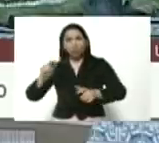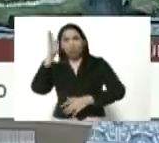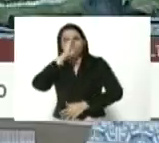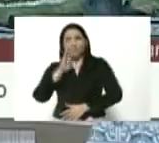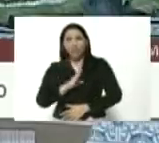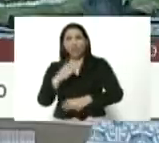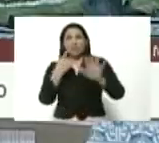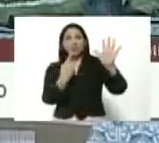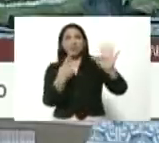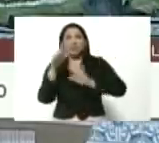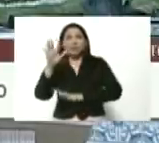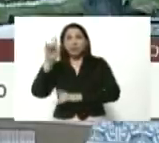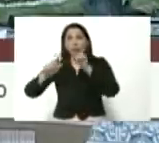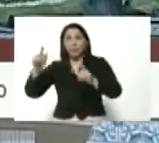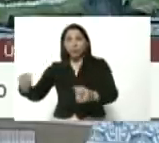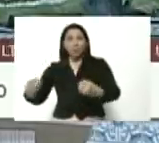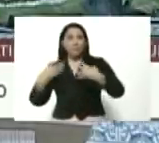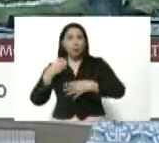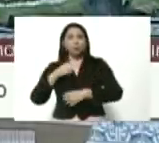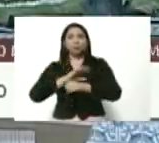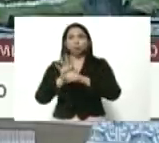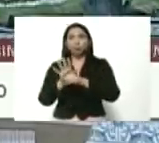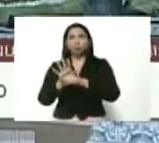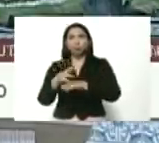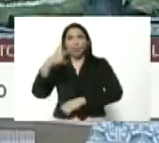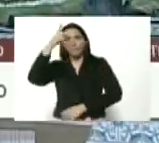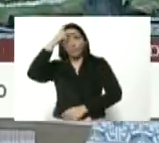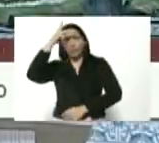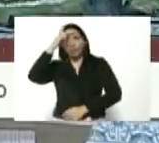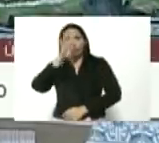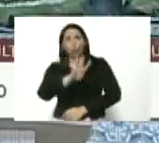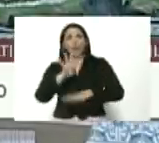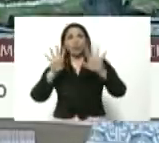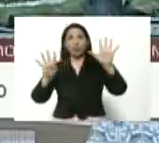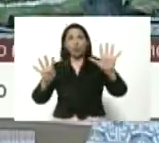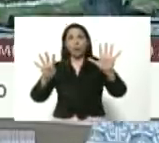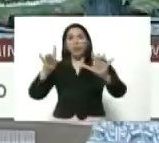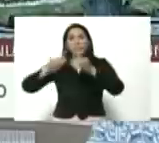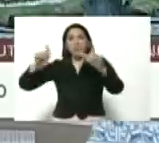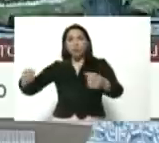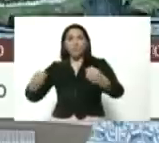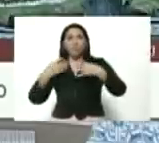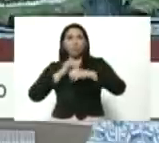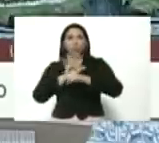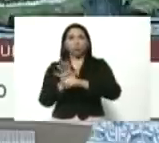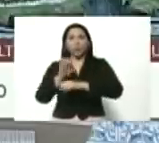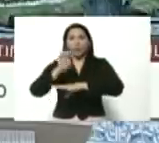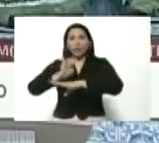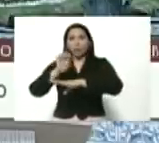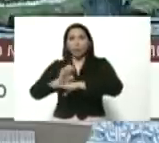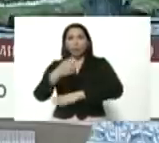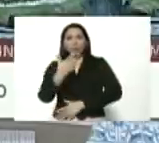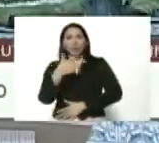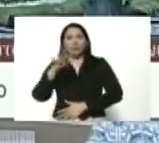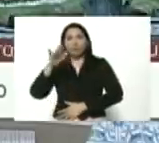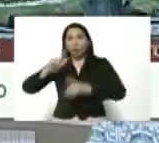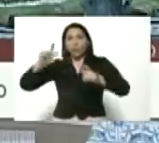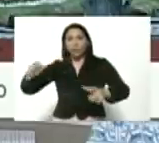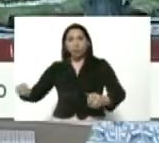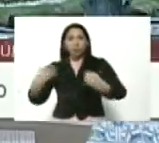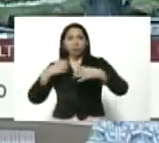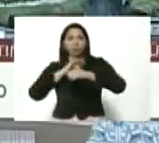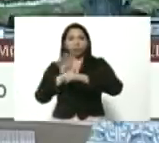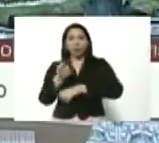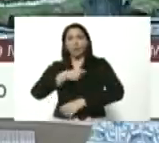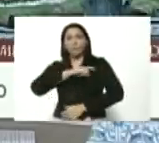65 casos perú 49 casos ecuador 35 casos españa